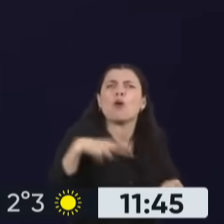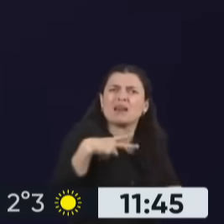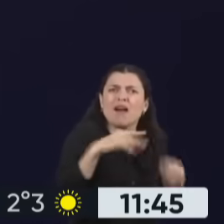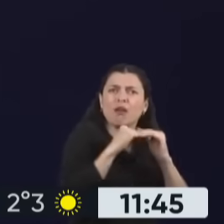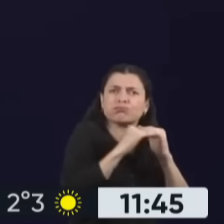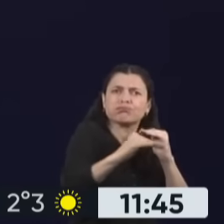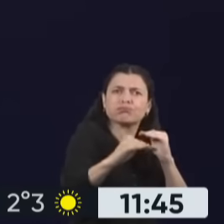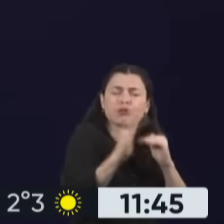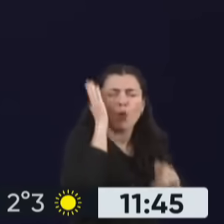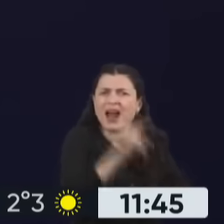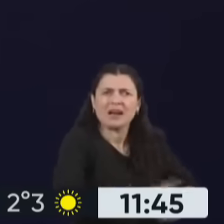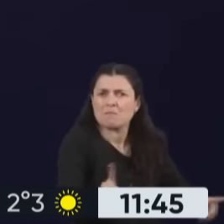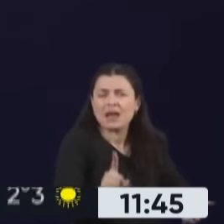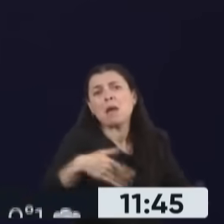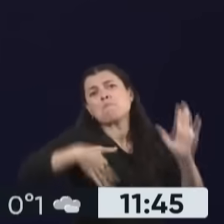una década.